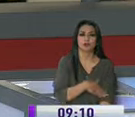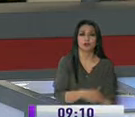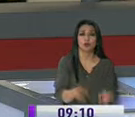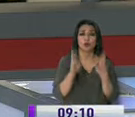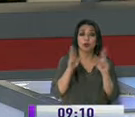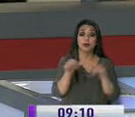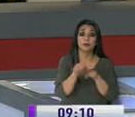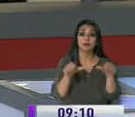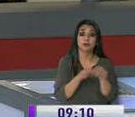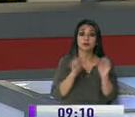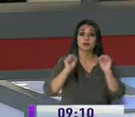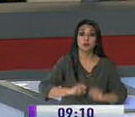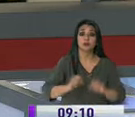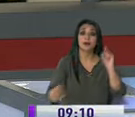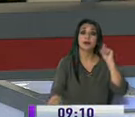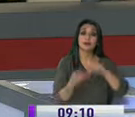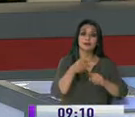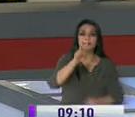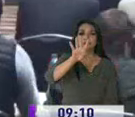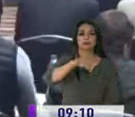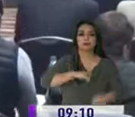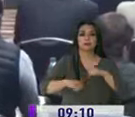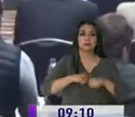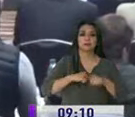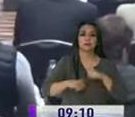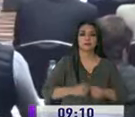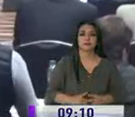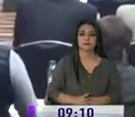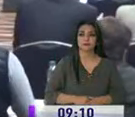hasta este 24 de mayo. Veamos.